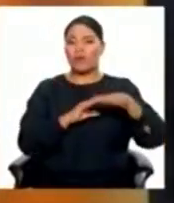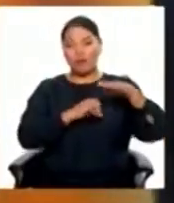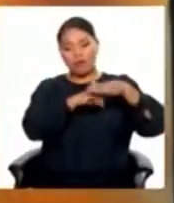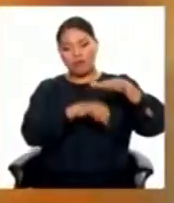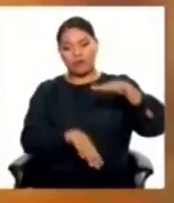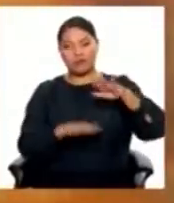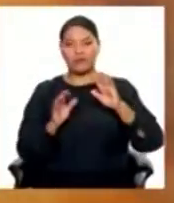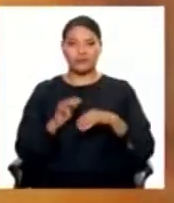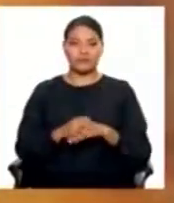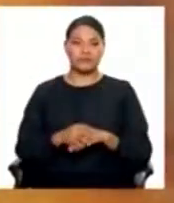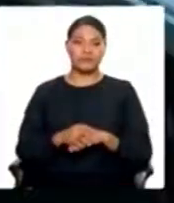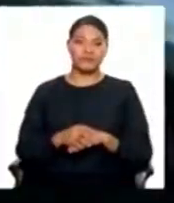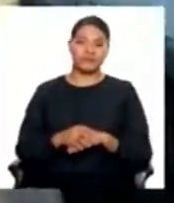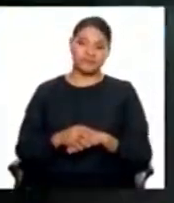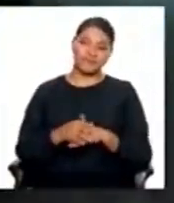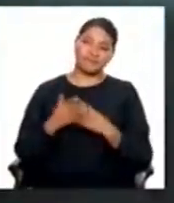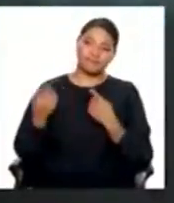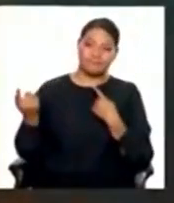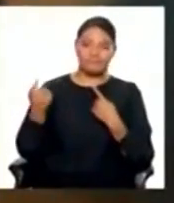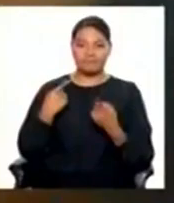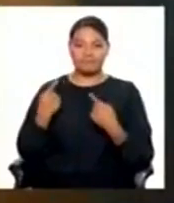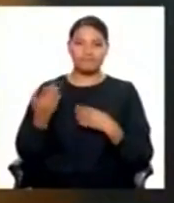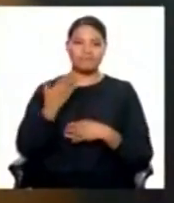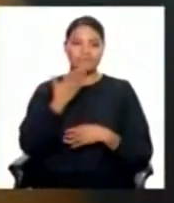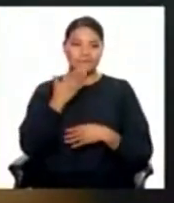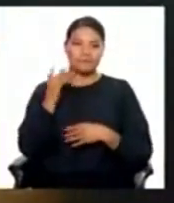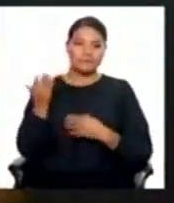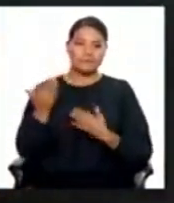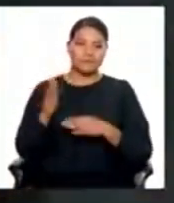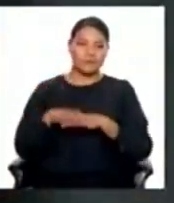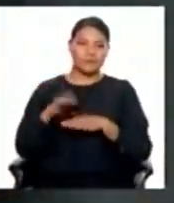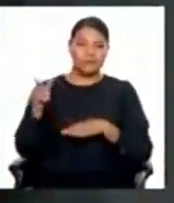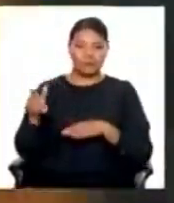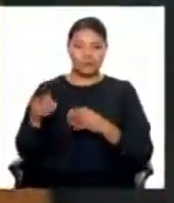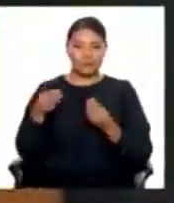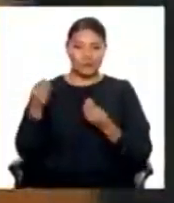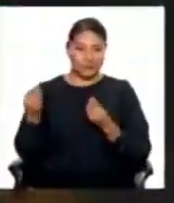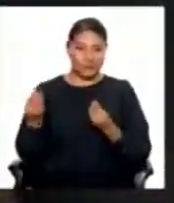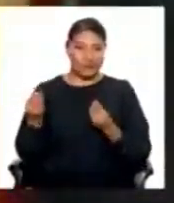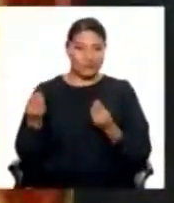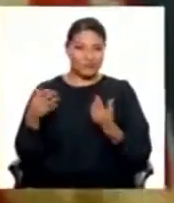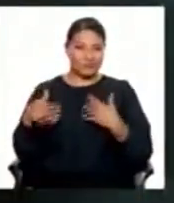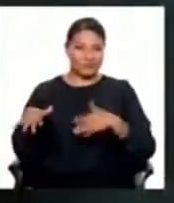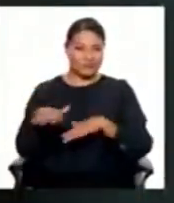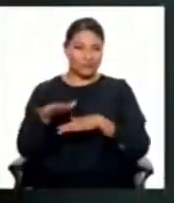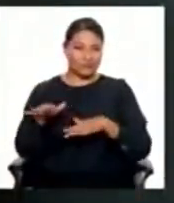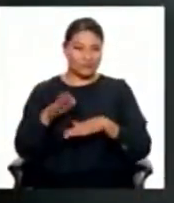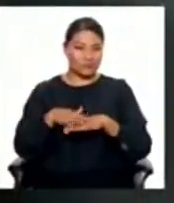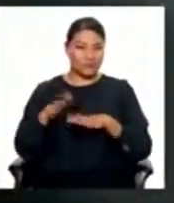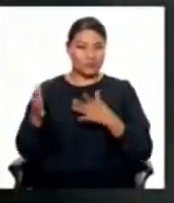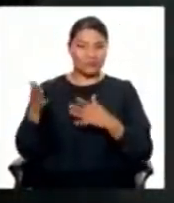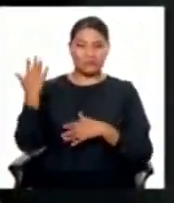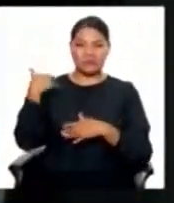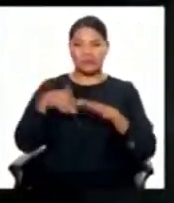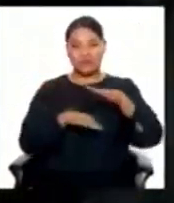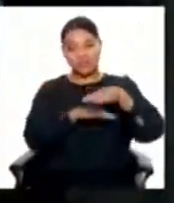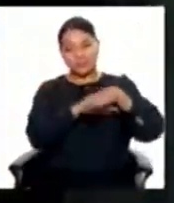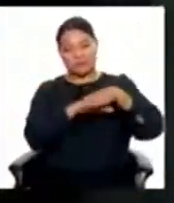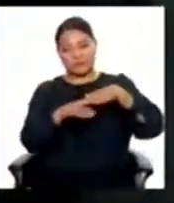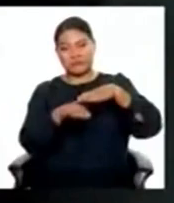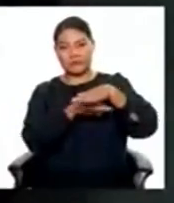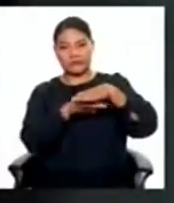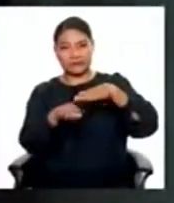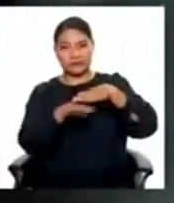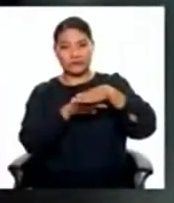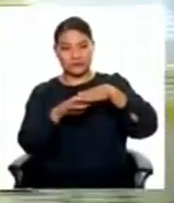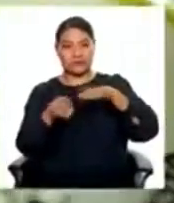señora, ¿cómo nos vamos a poner a discutir quién va a alcanzar o no esas palancas con moho? Además,